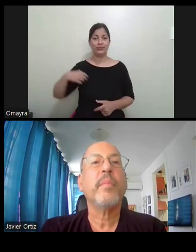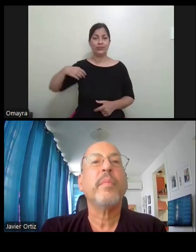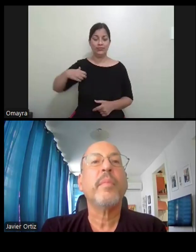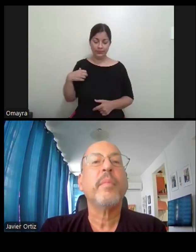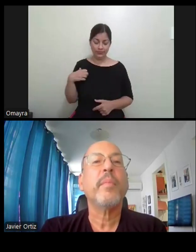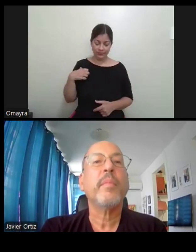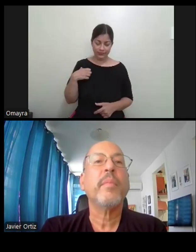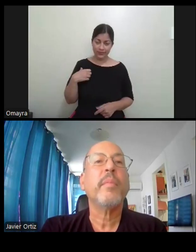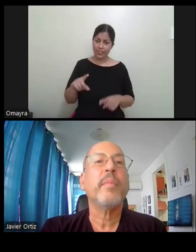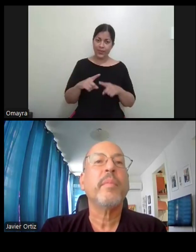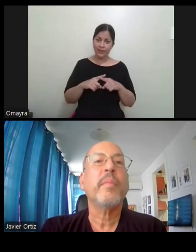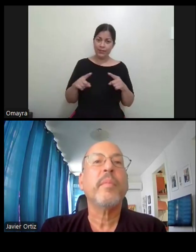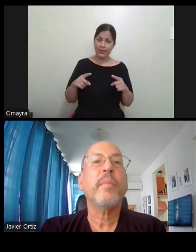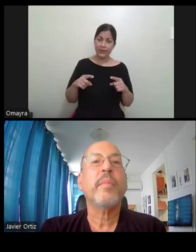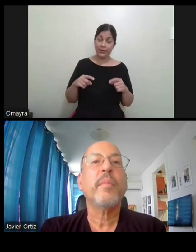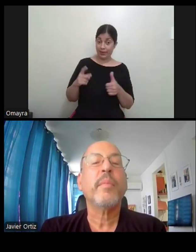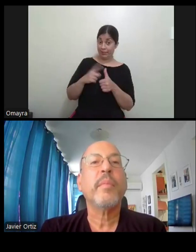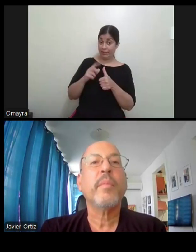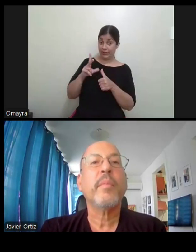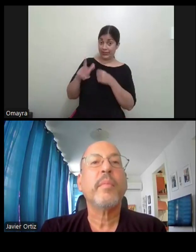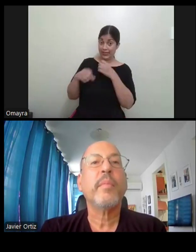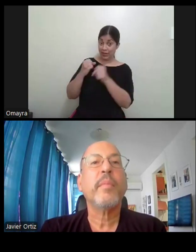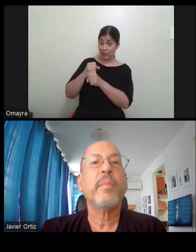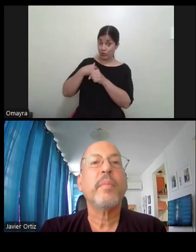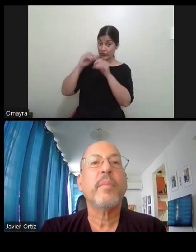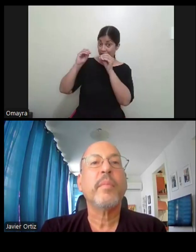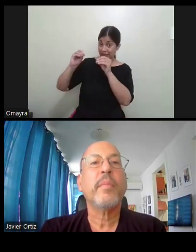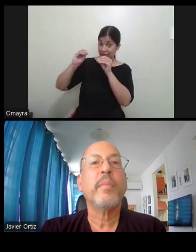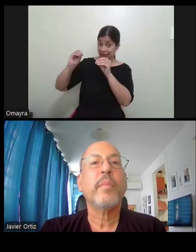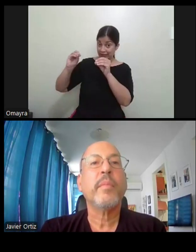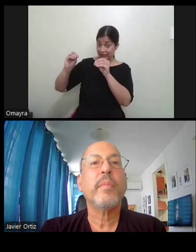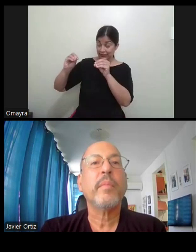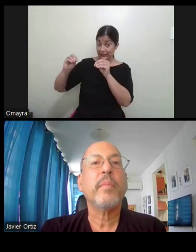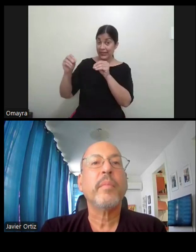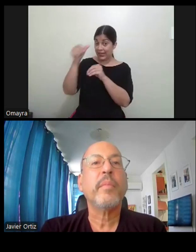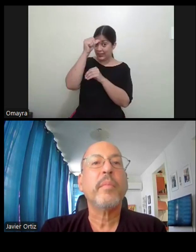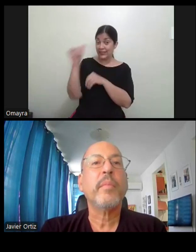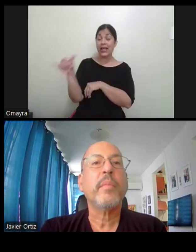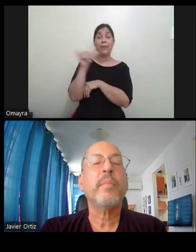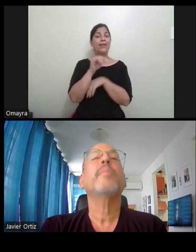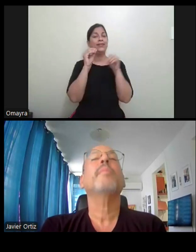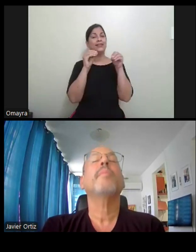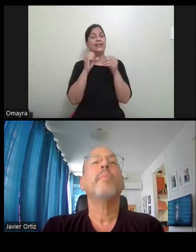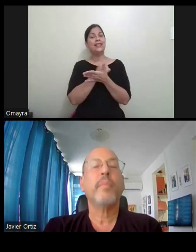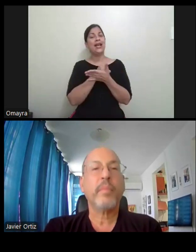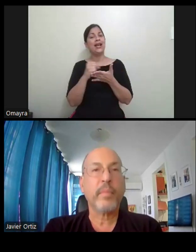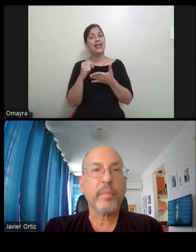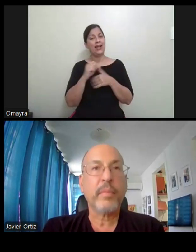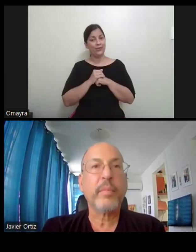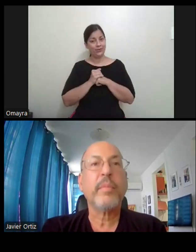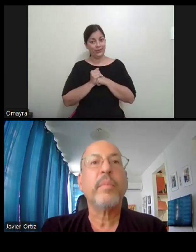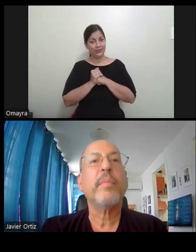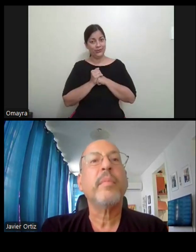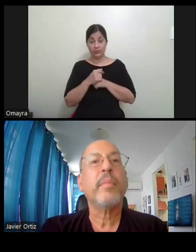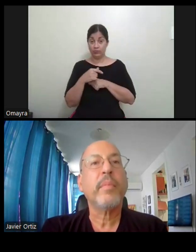Pero en esos primeros 3 años que yo enseñaba en Arecibo, también enseñaba en Sagrado. Yo cubrí